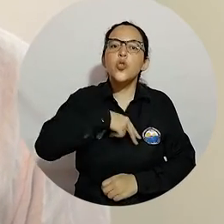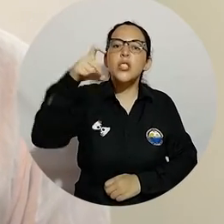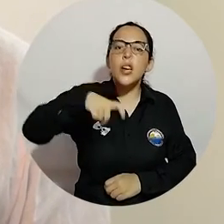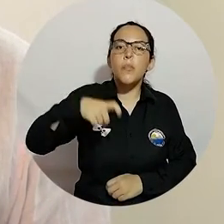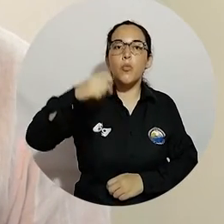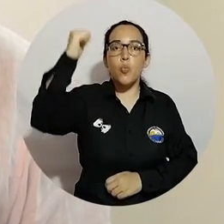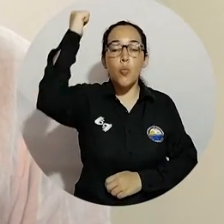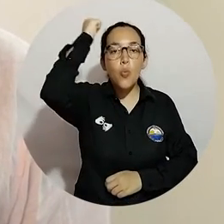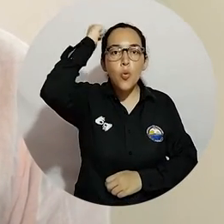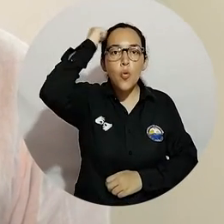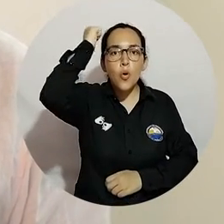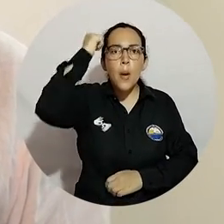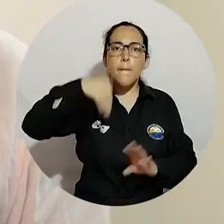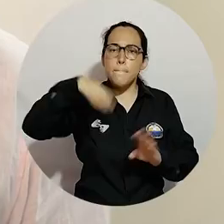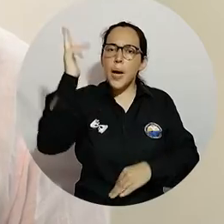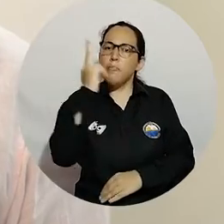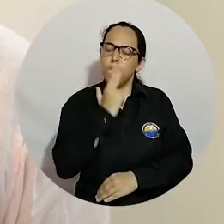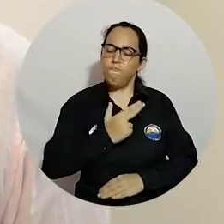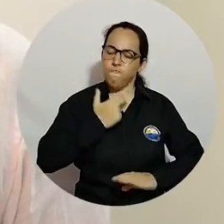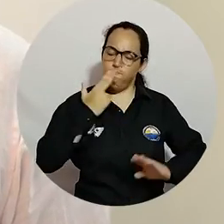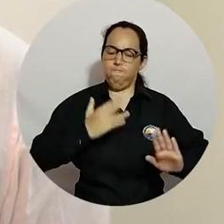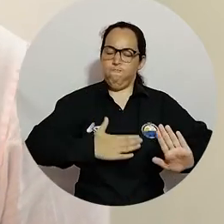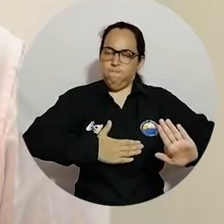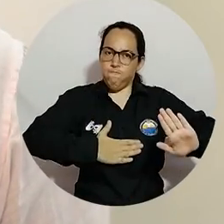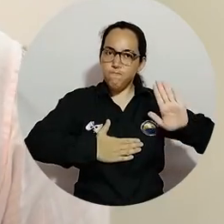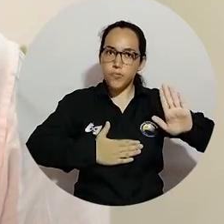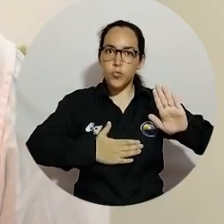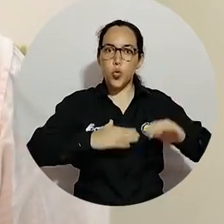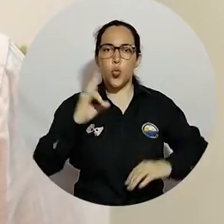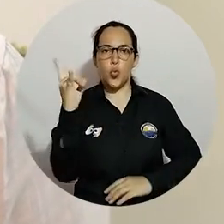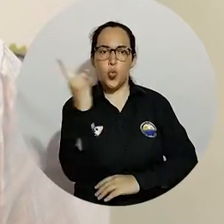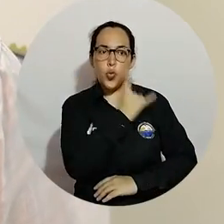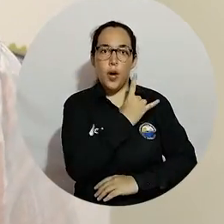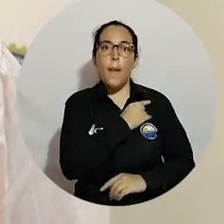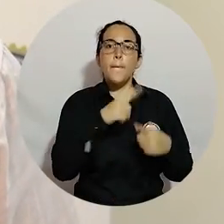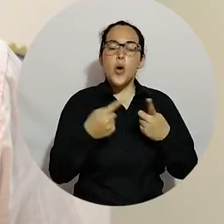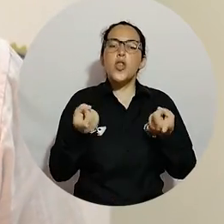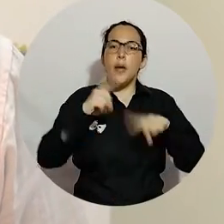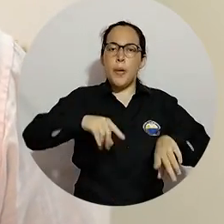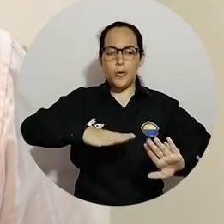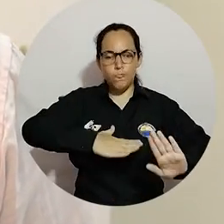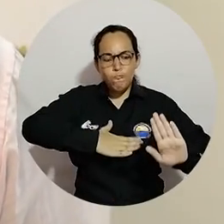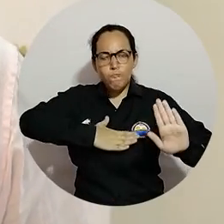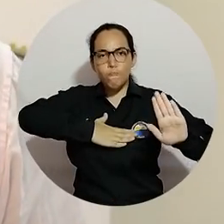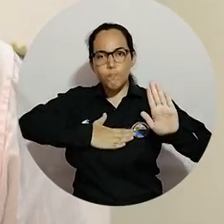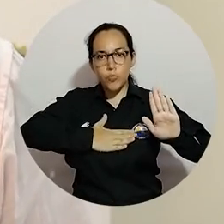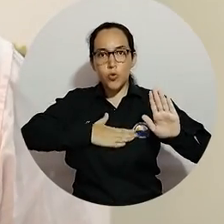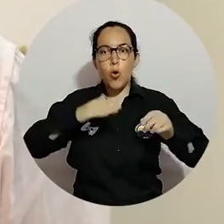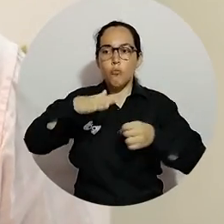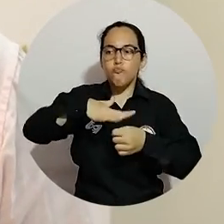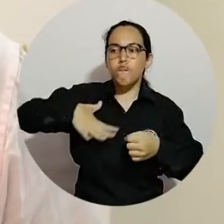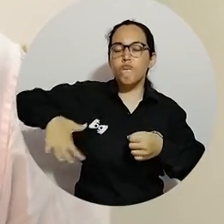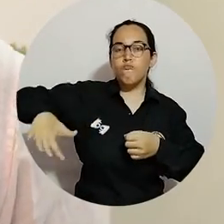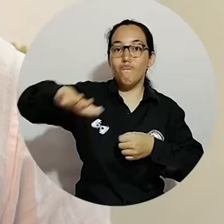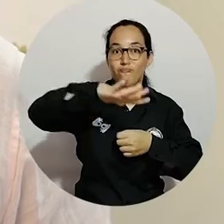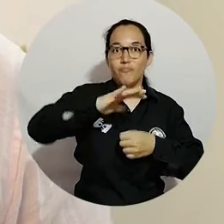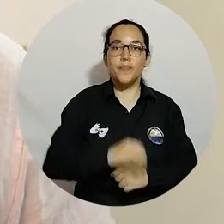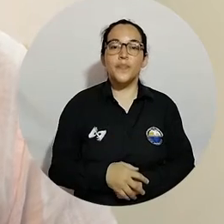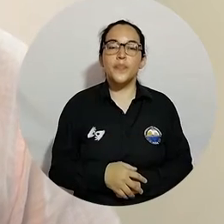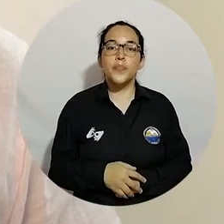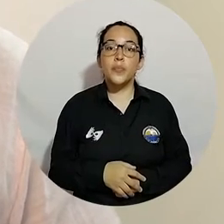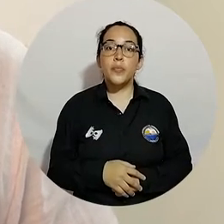unos docentes más comprometidos con la universidad, pero también comprometidos con la región. Para